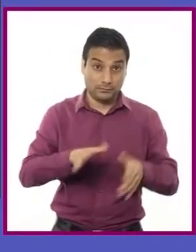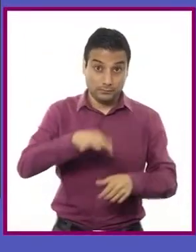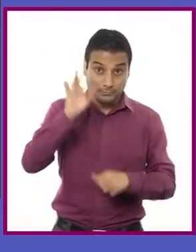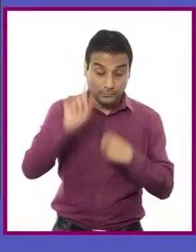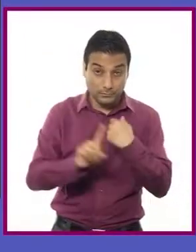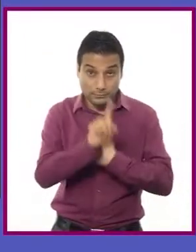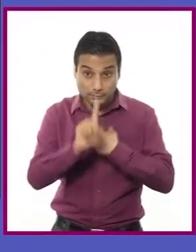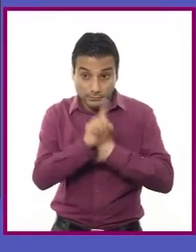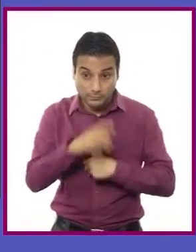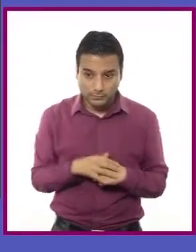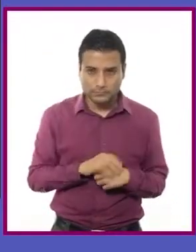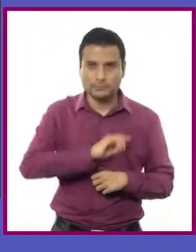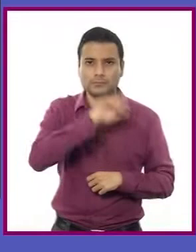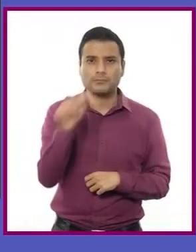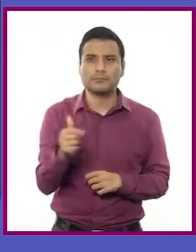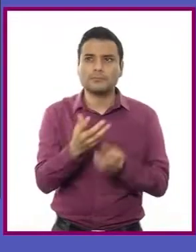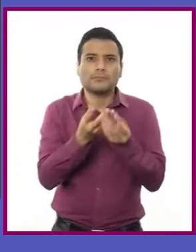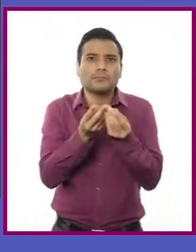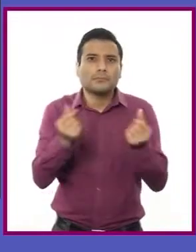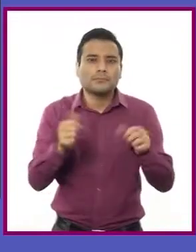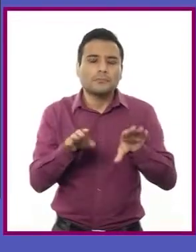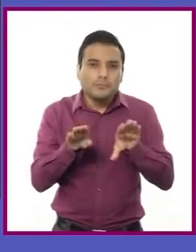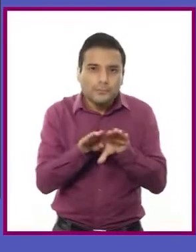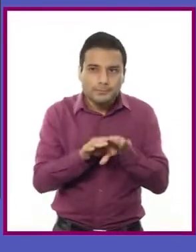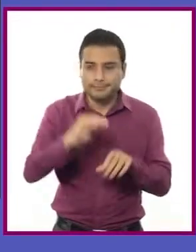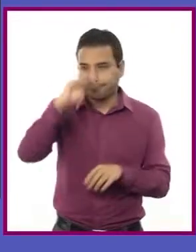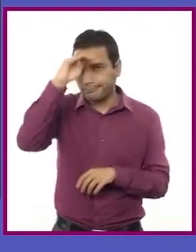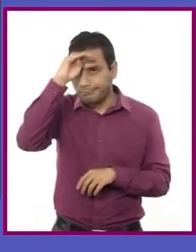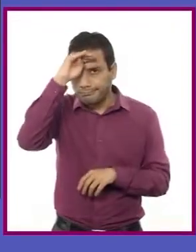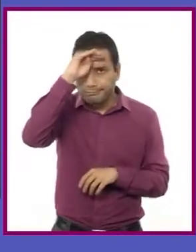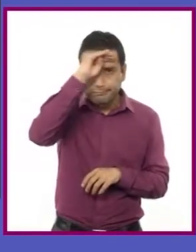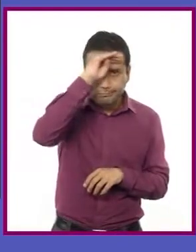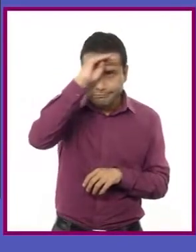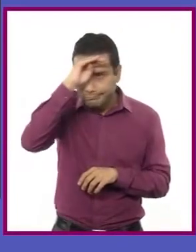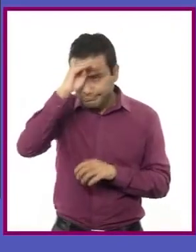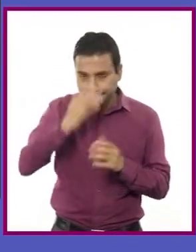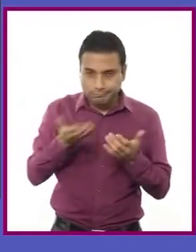en qué y cómo se llegará a la solución.